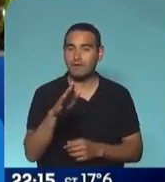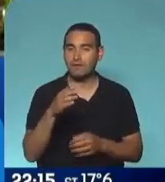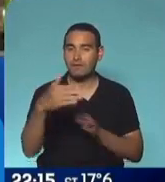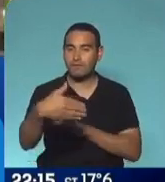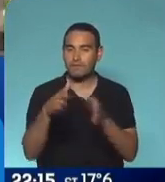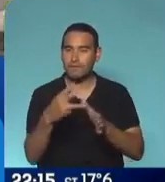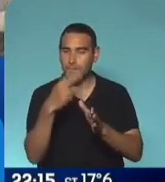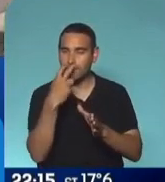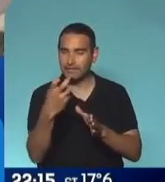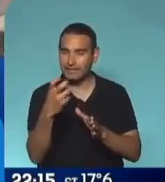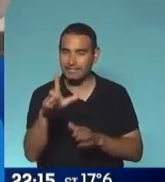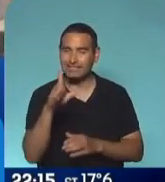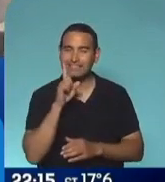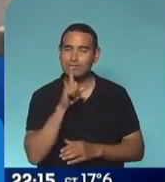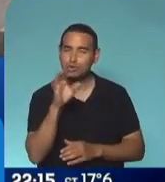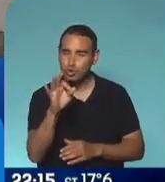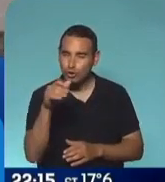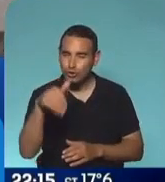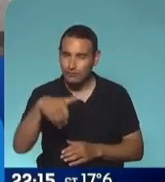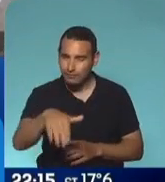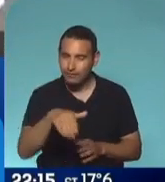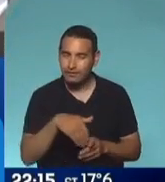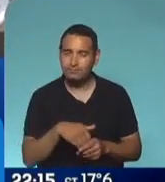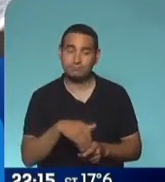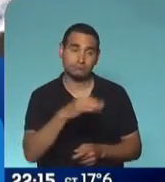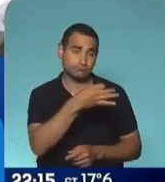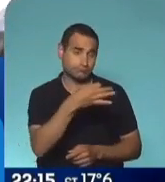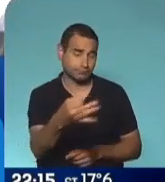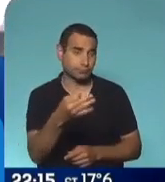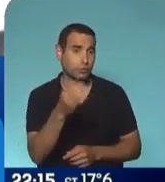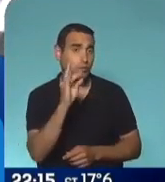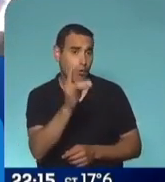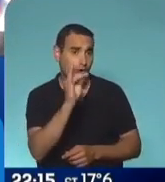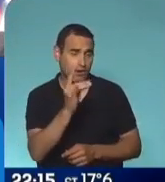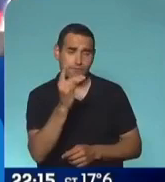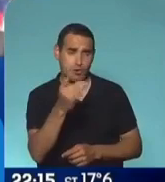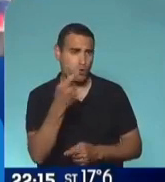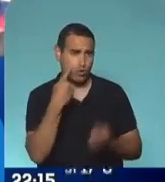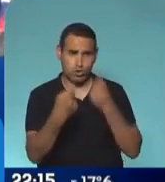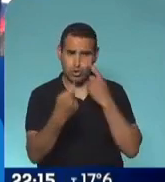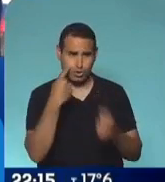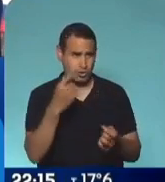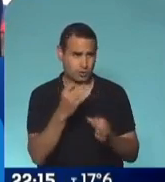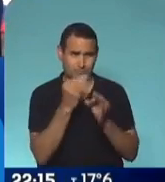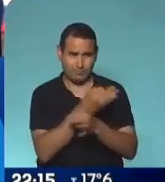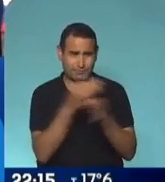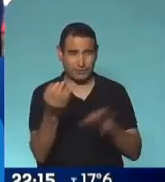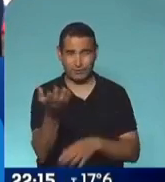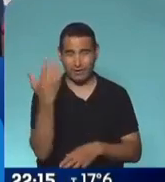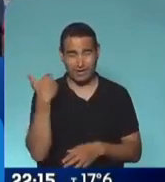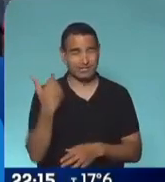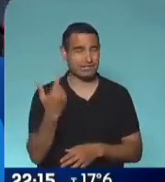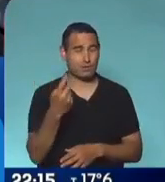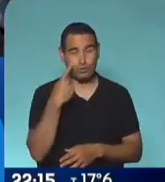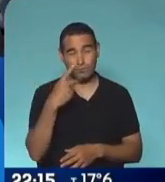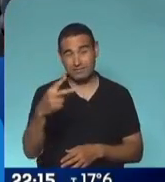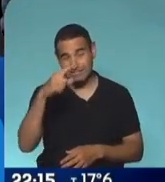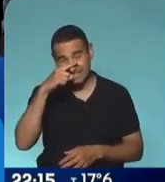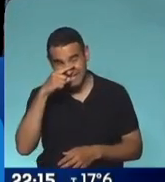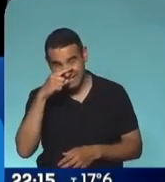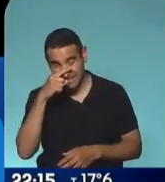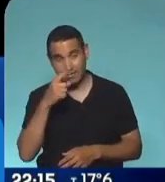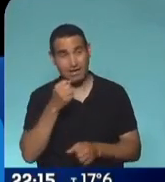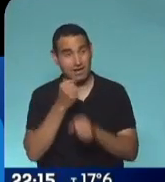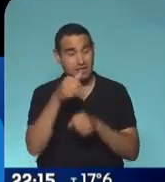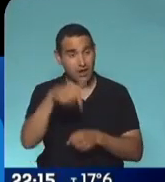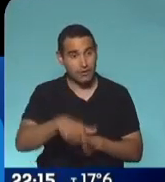digamos. Efectivamente, sí. Bolivia tiene un control absoluto del Estado desde el 2007 de todo lo que son los recursos litíferos